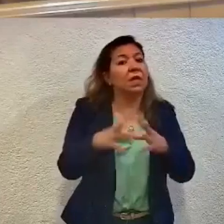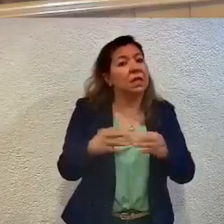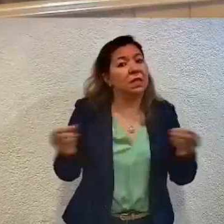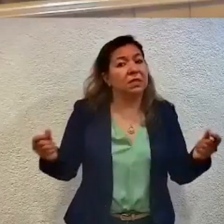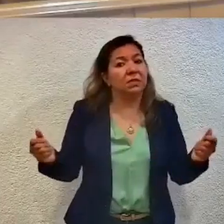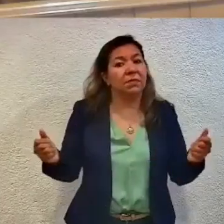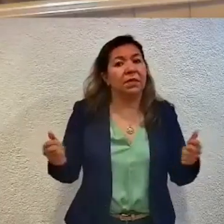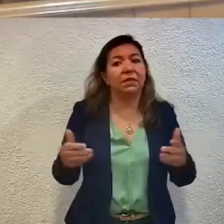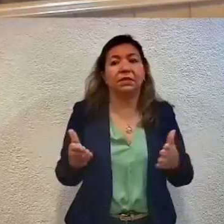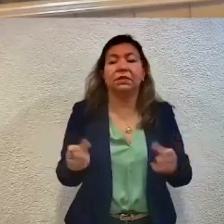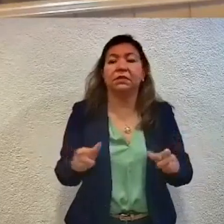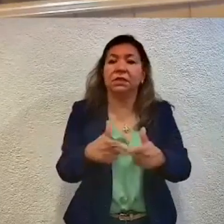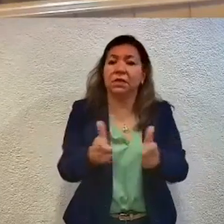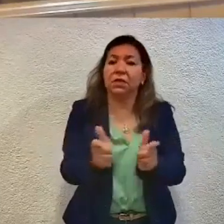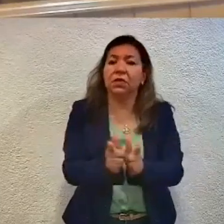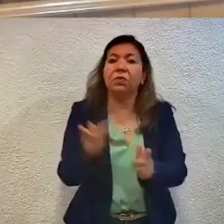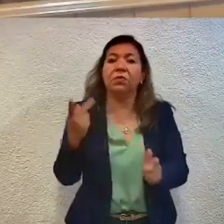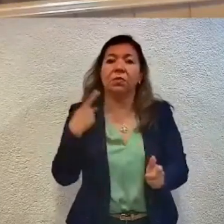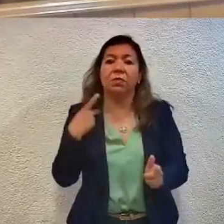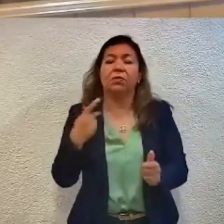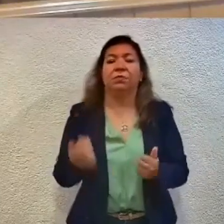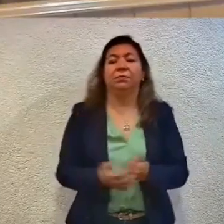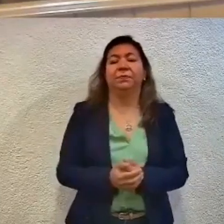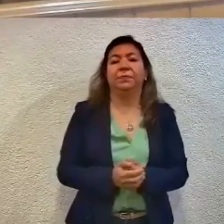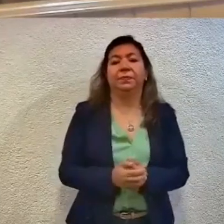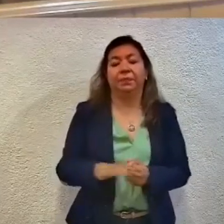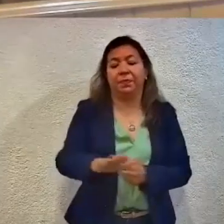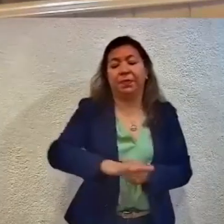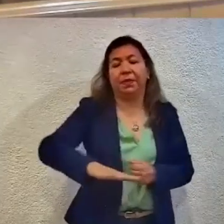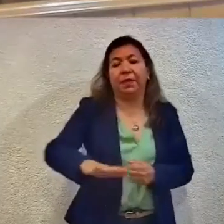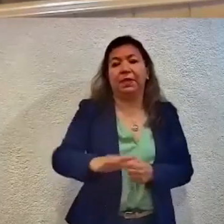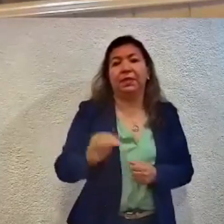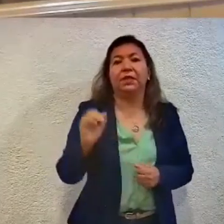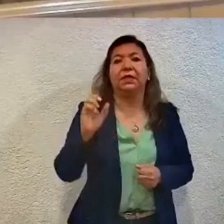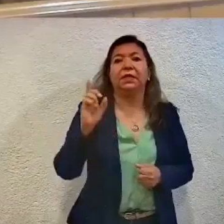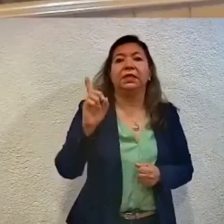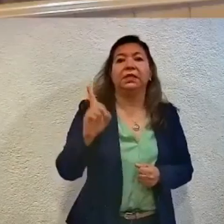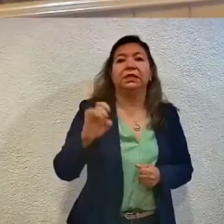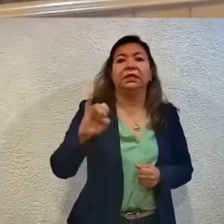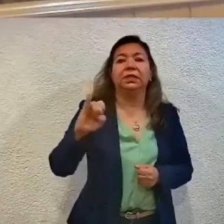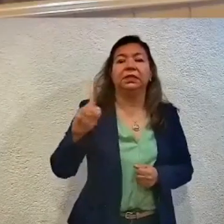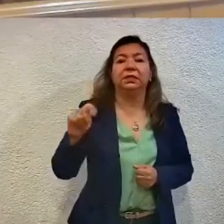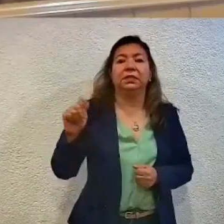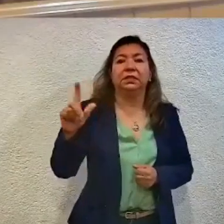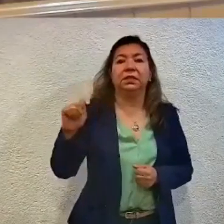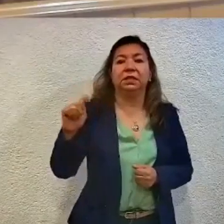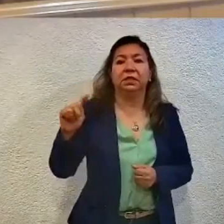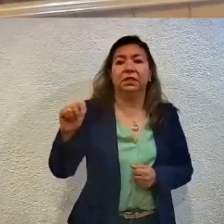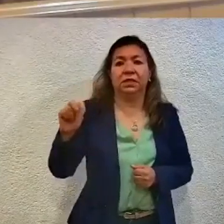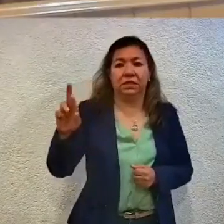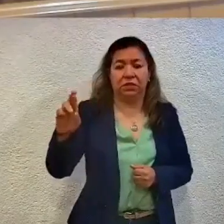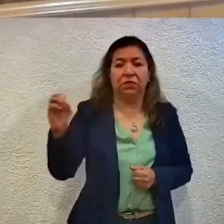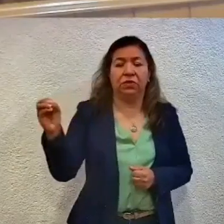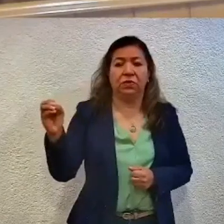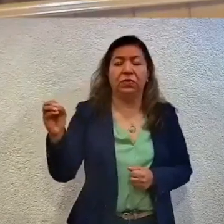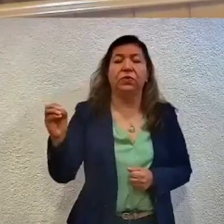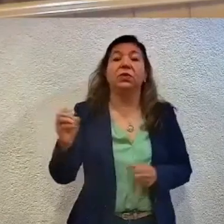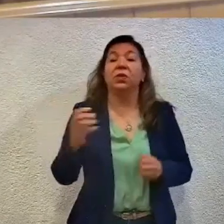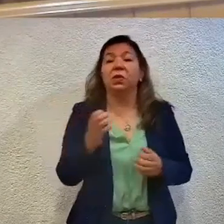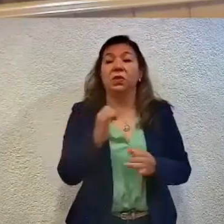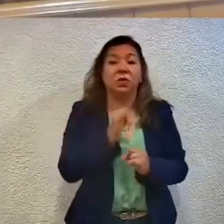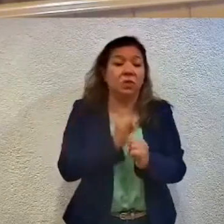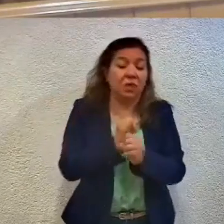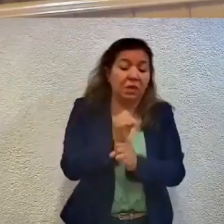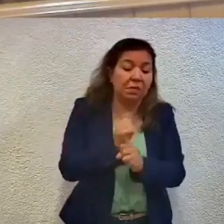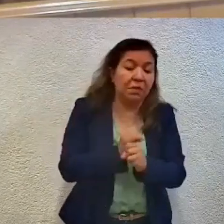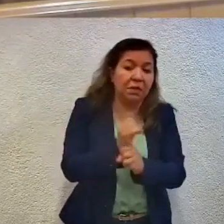partido que representa, lo que además no es competencia de un consejo distrital. Por tanto, si su planteamiento constituye una